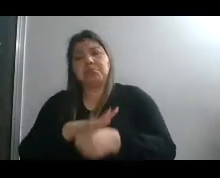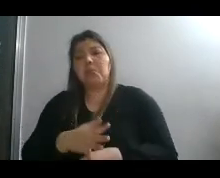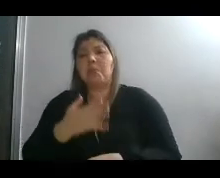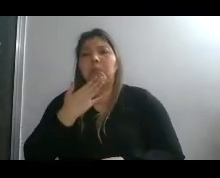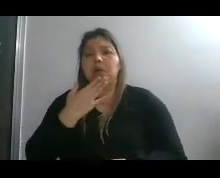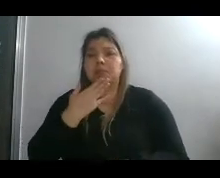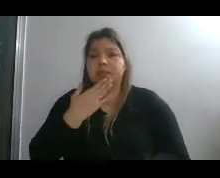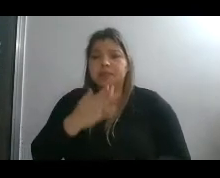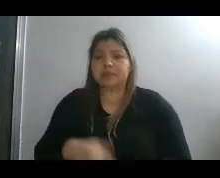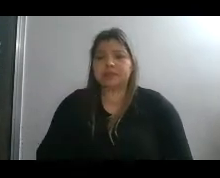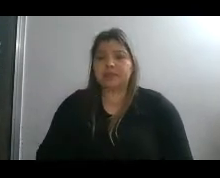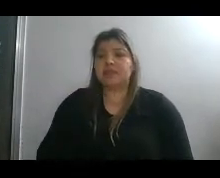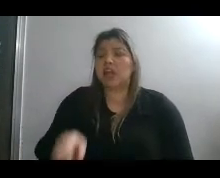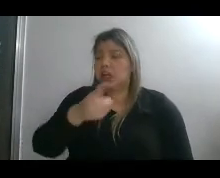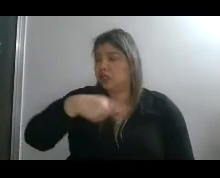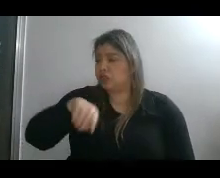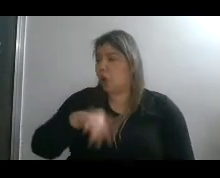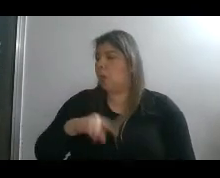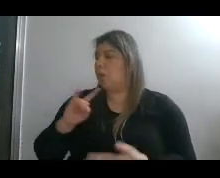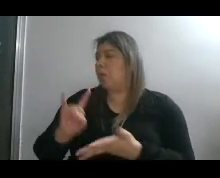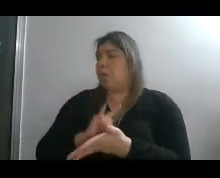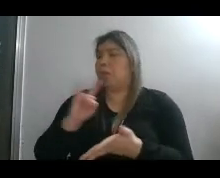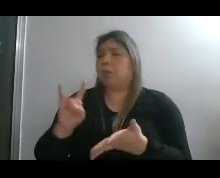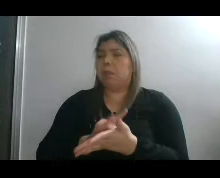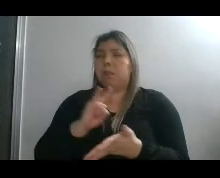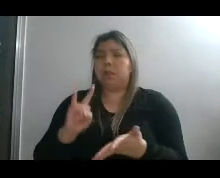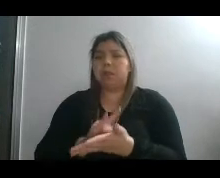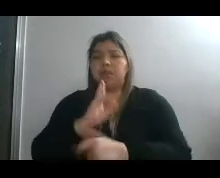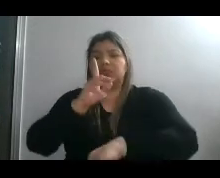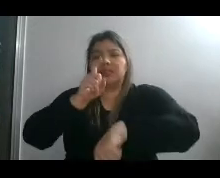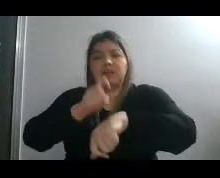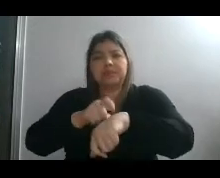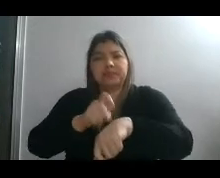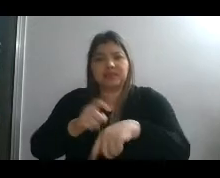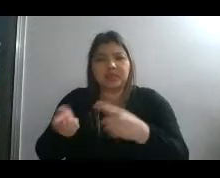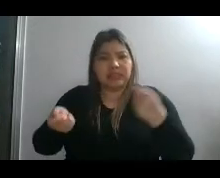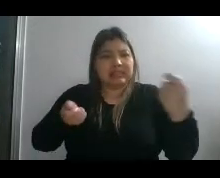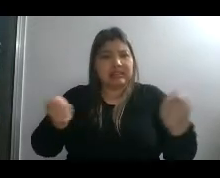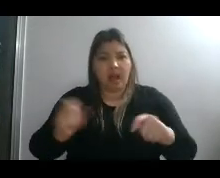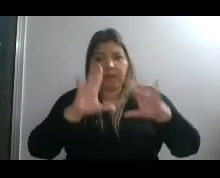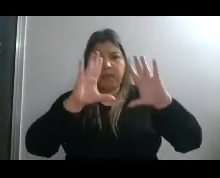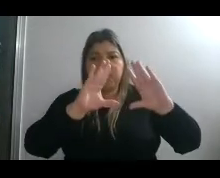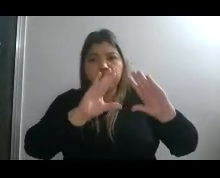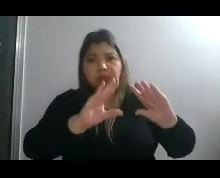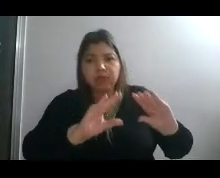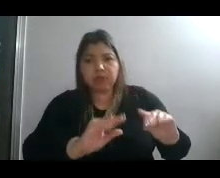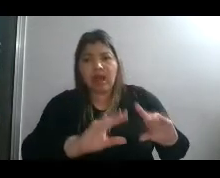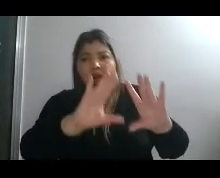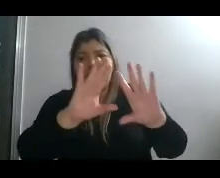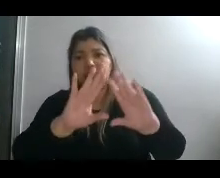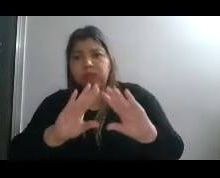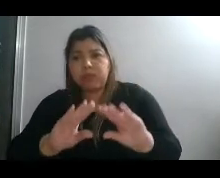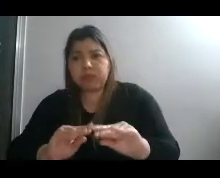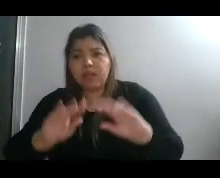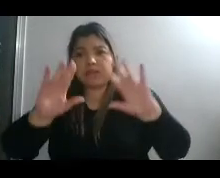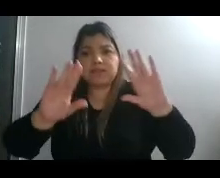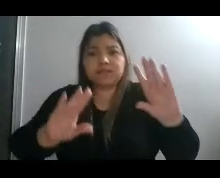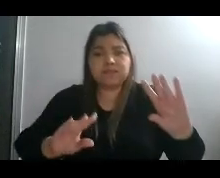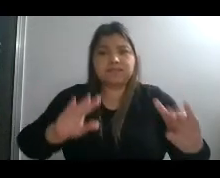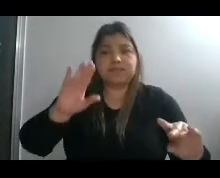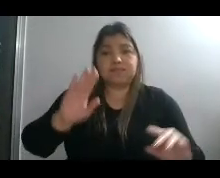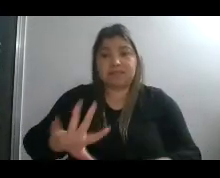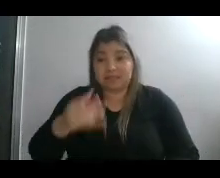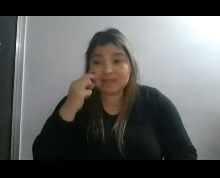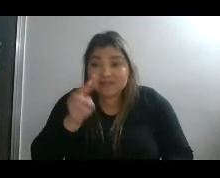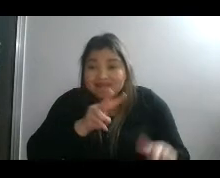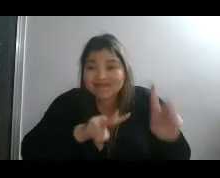poder utilizar estas prácticas en momentos de escasez. ¿Por qué hablamos de estas capacidades? Porque miren que todo el tiempo estamos viendo en televisión